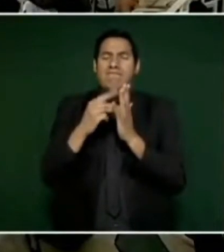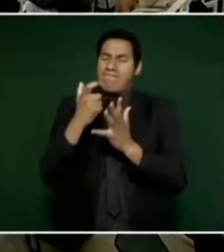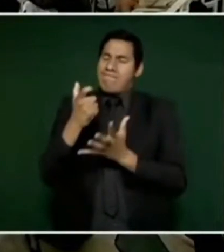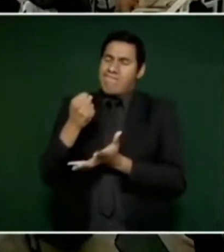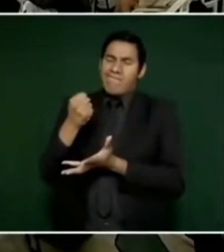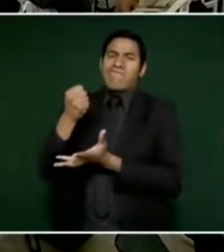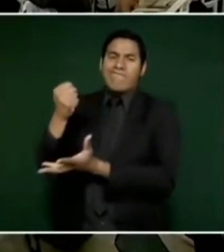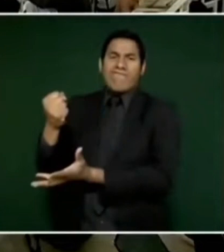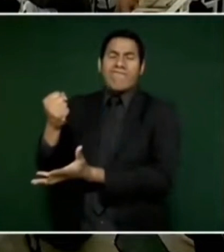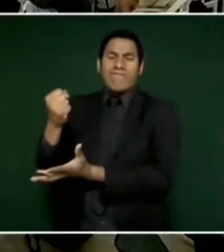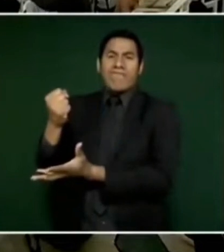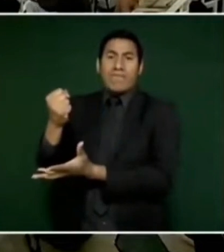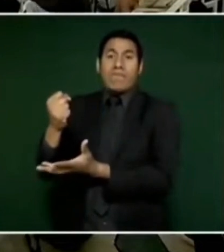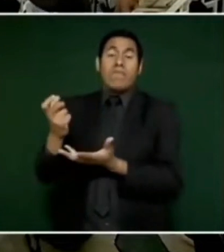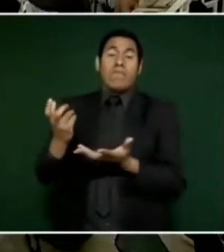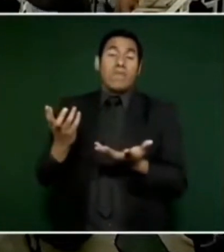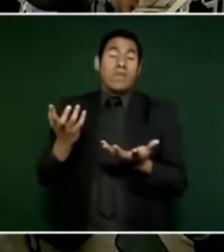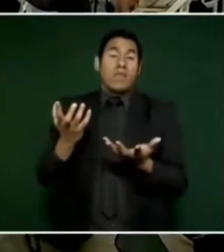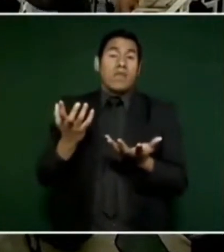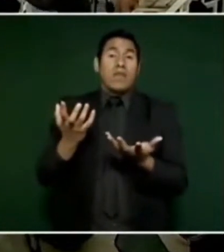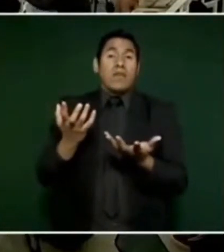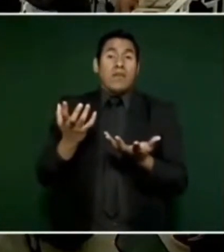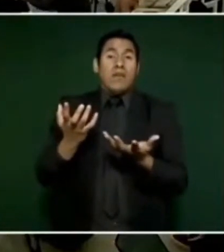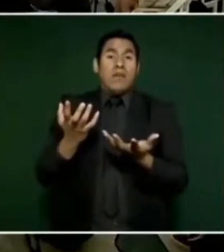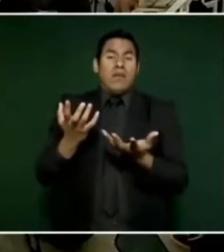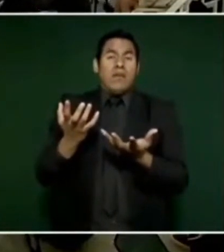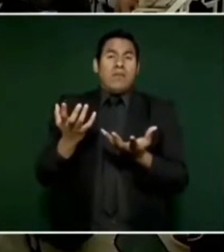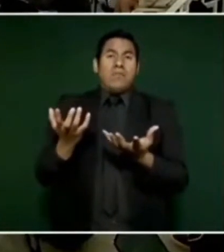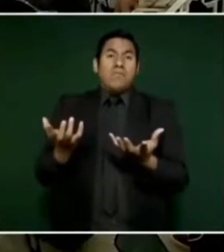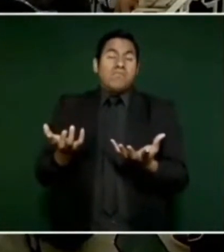Y los